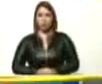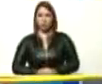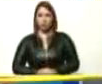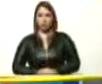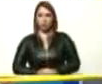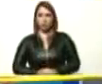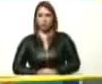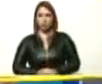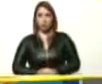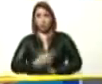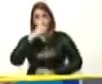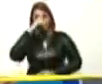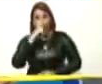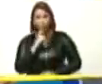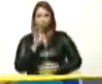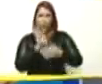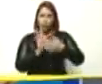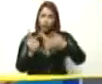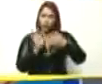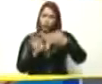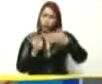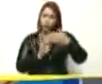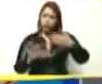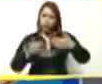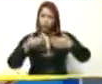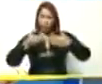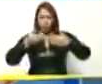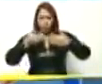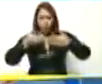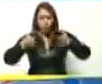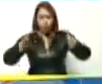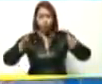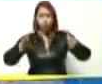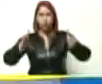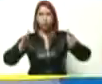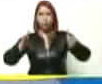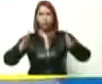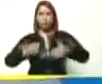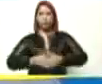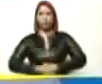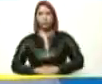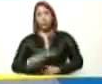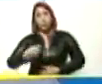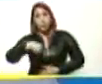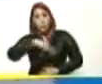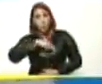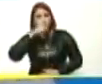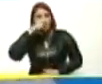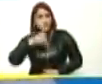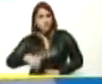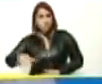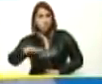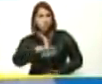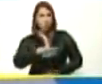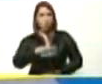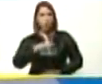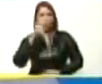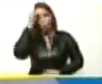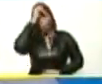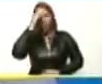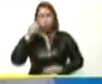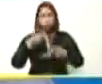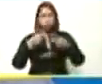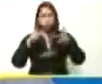un año, funcionamiento, de puertas abiertas, a nuestro pueblo, y a la opinión, pública